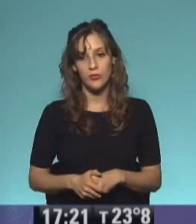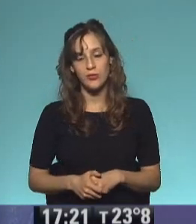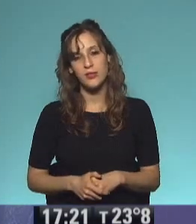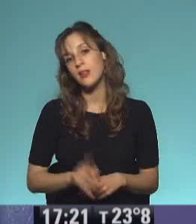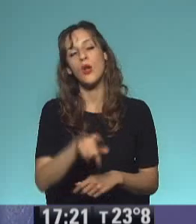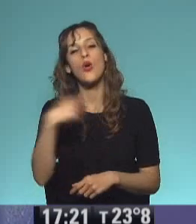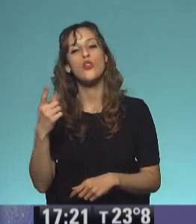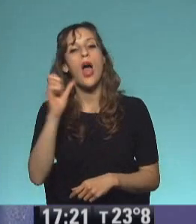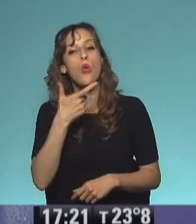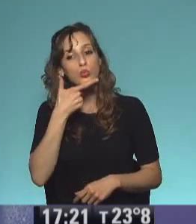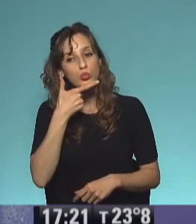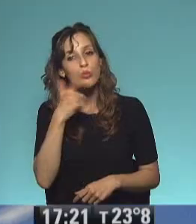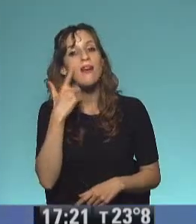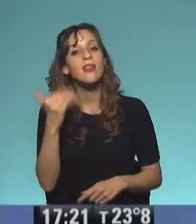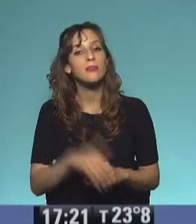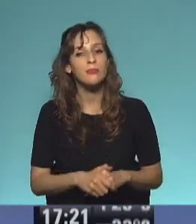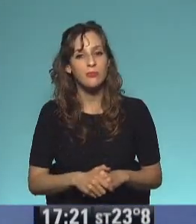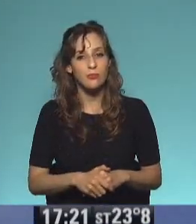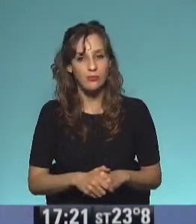Agus. Al otro casillero.